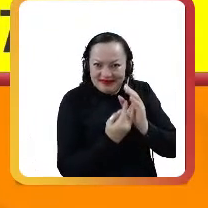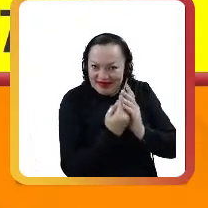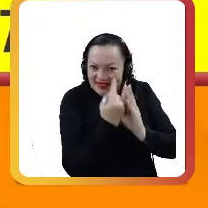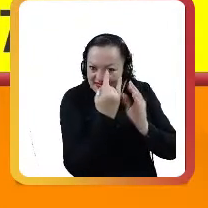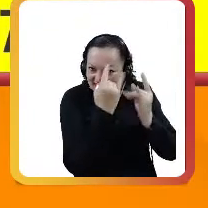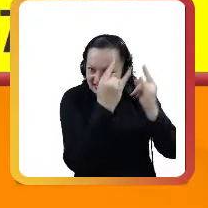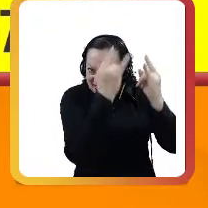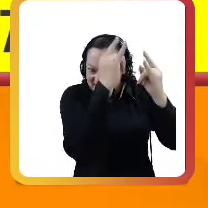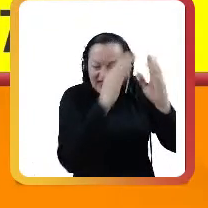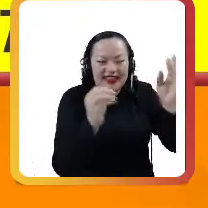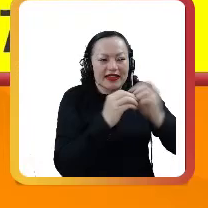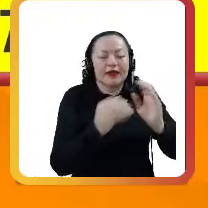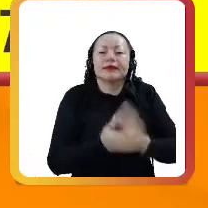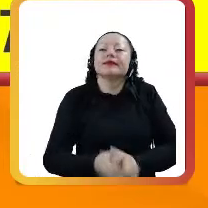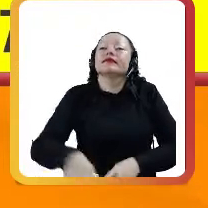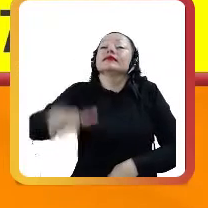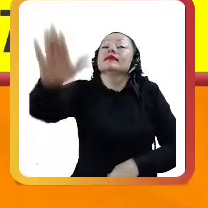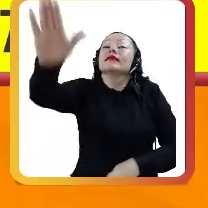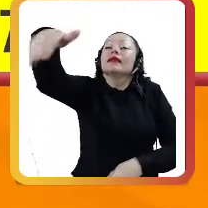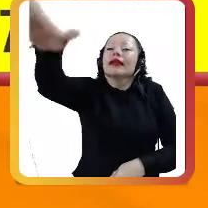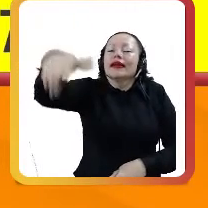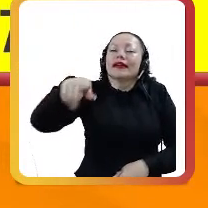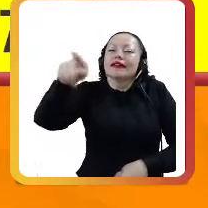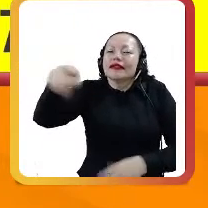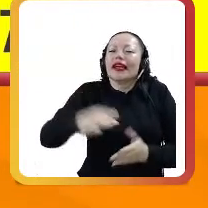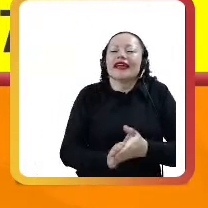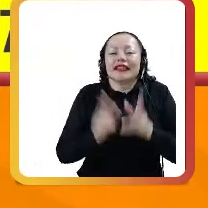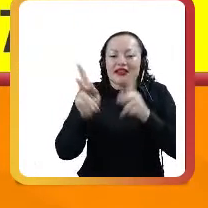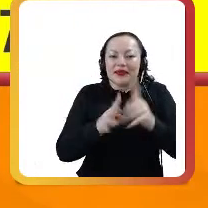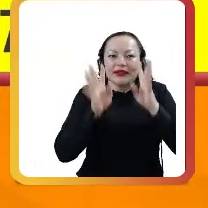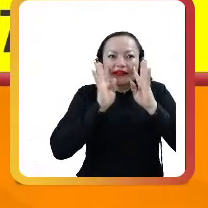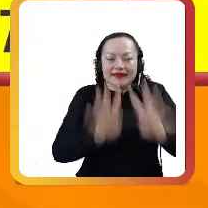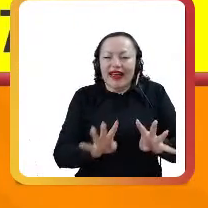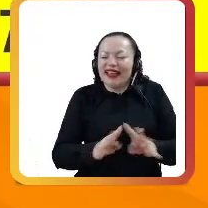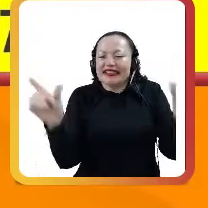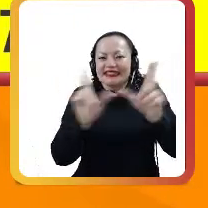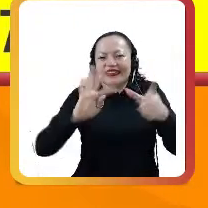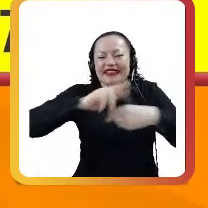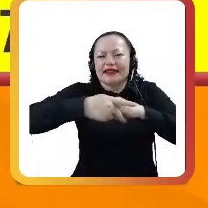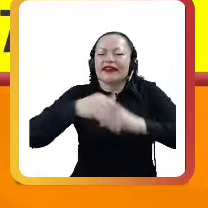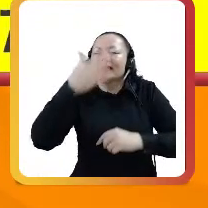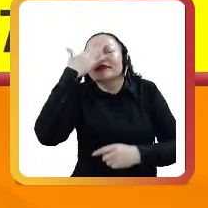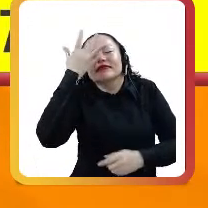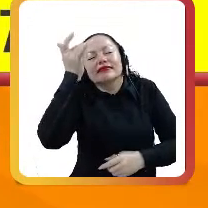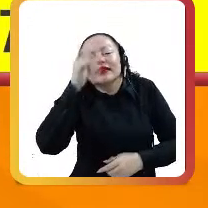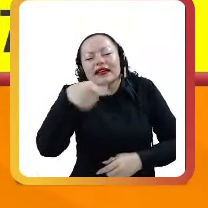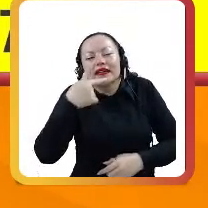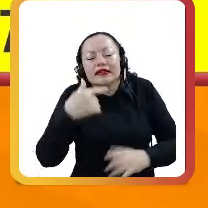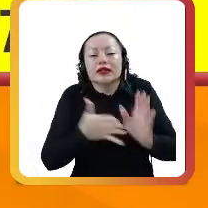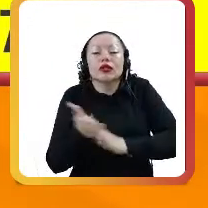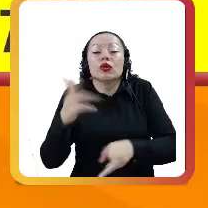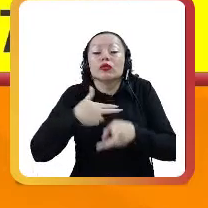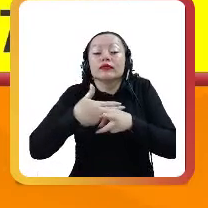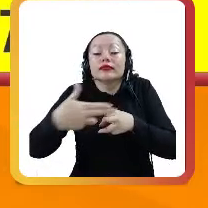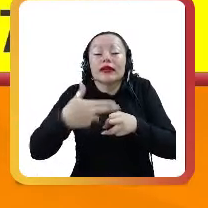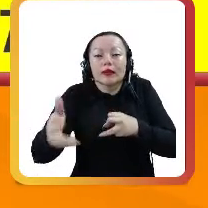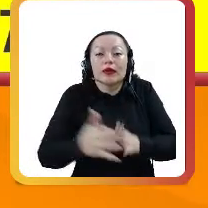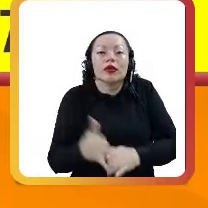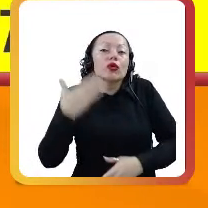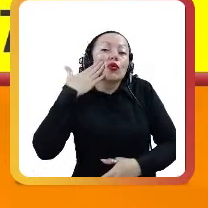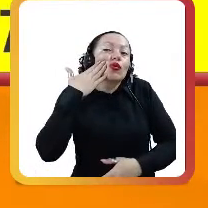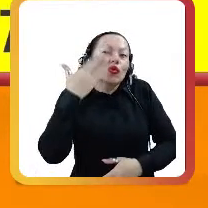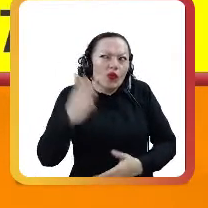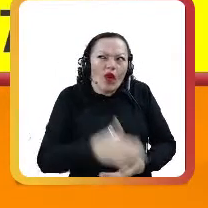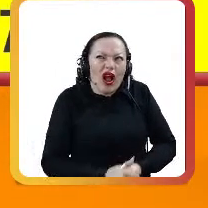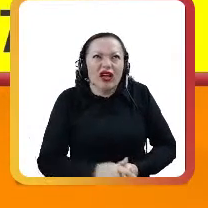tarea a nuestros televidentes del canal Visión Dorada, porque el próximo fin de semana, es decir,